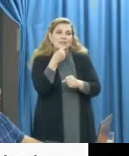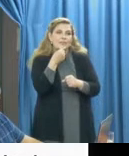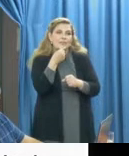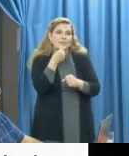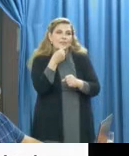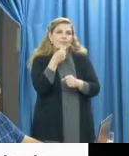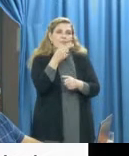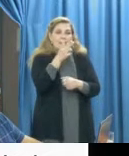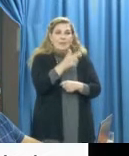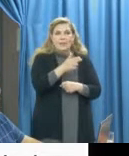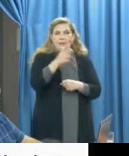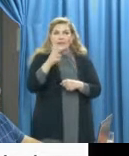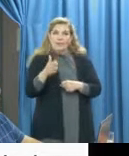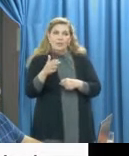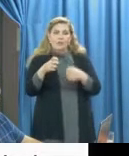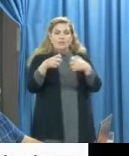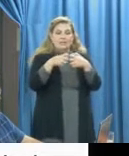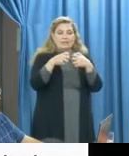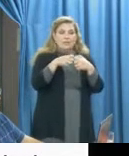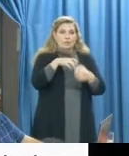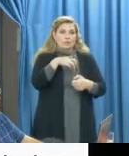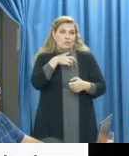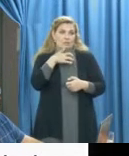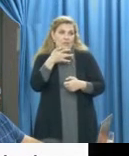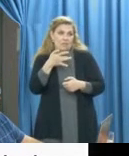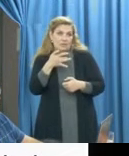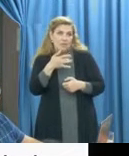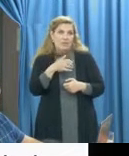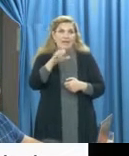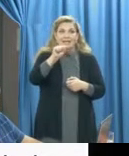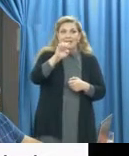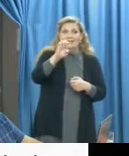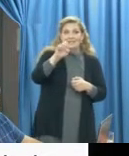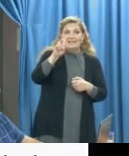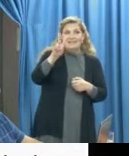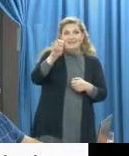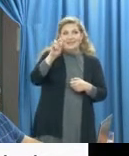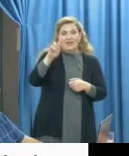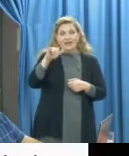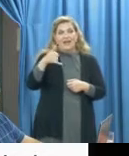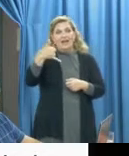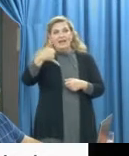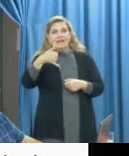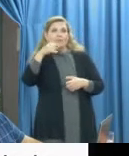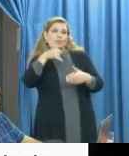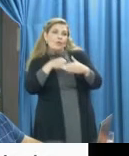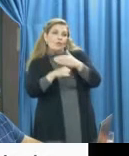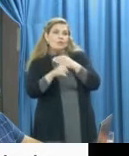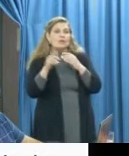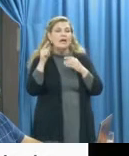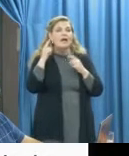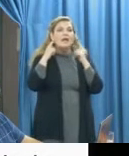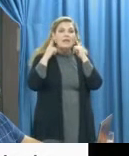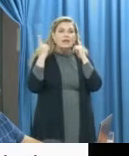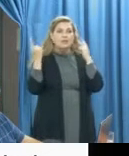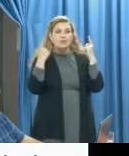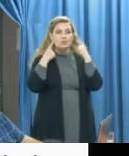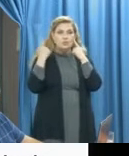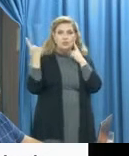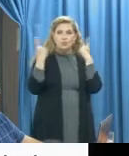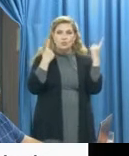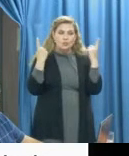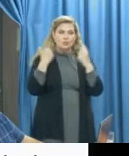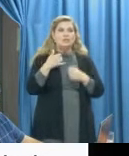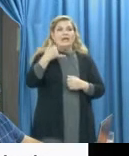Entonces, las hipoacusias neurosensoriales severas a profundas, bilaterales y congénitas son las